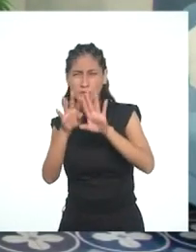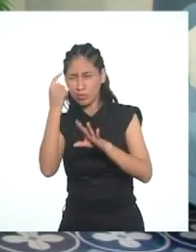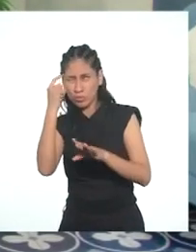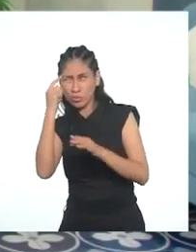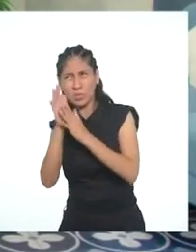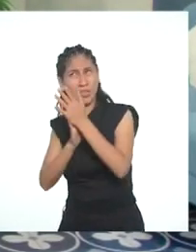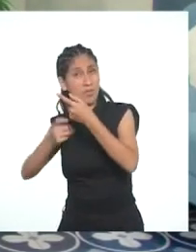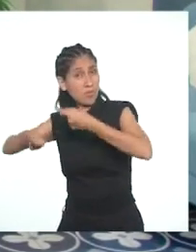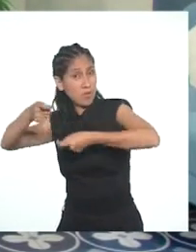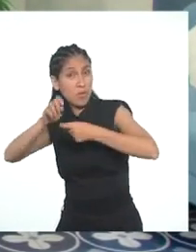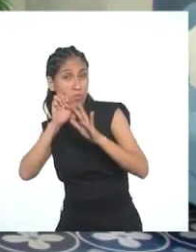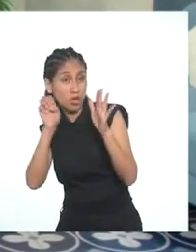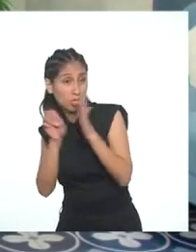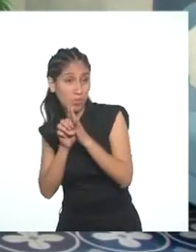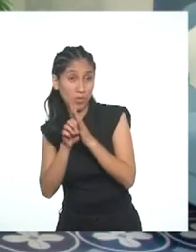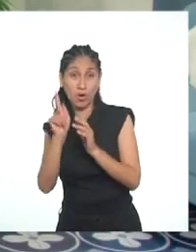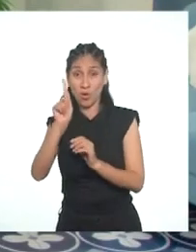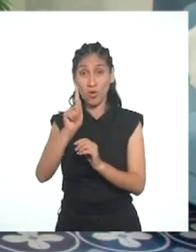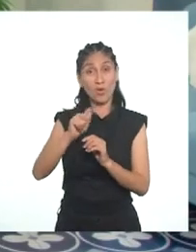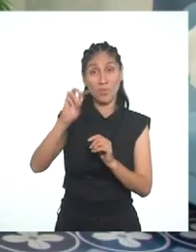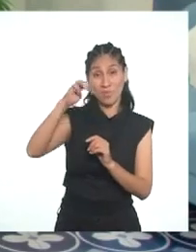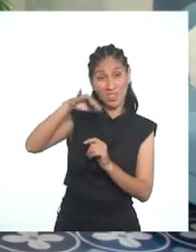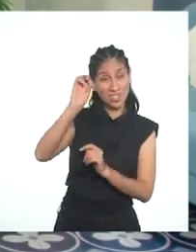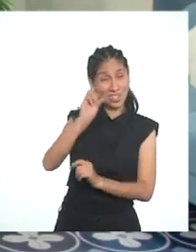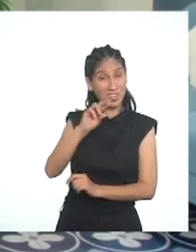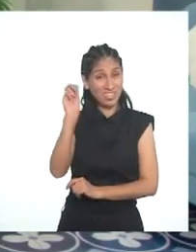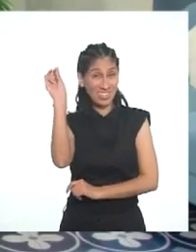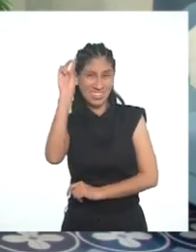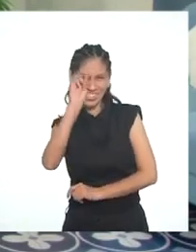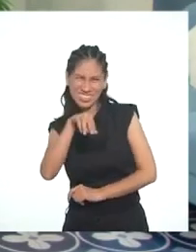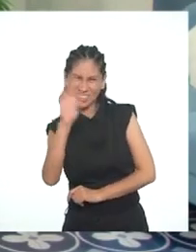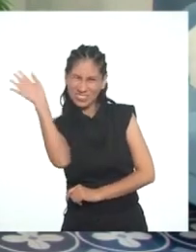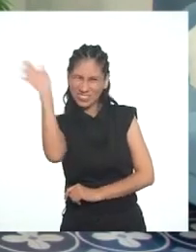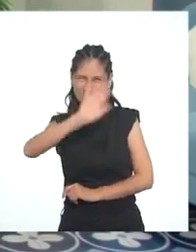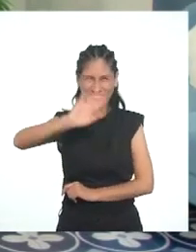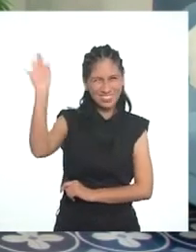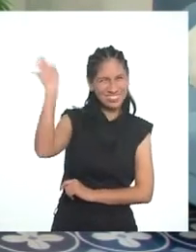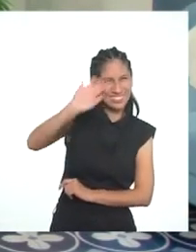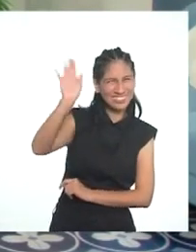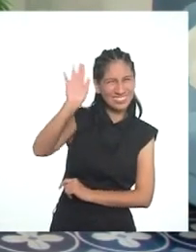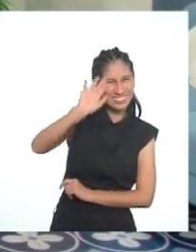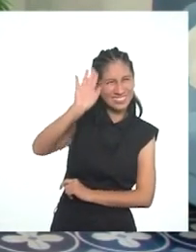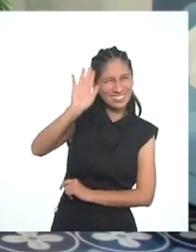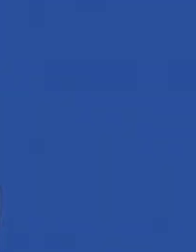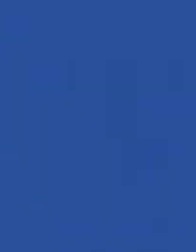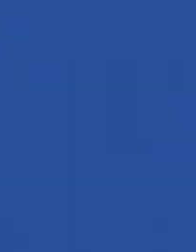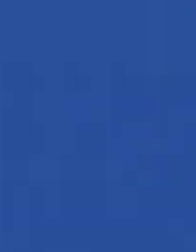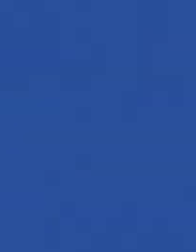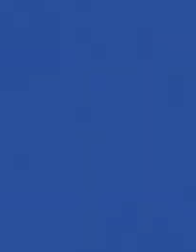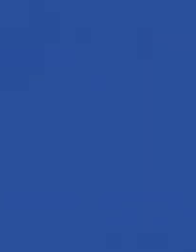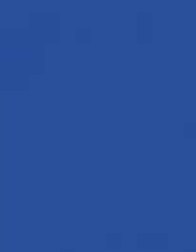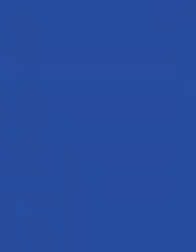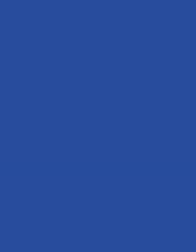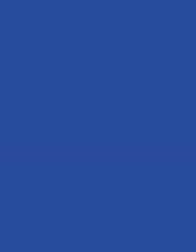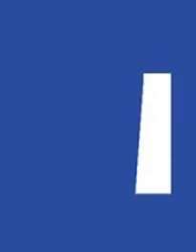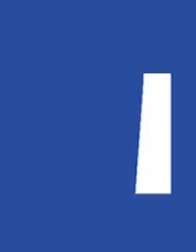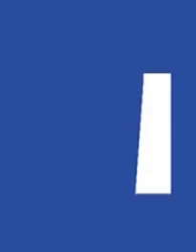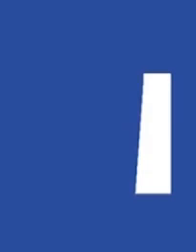menos esperado. Como por ejemplo... ¡Un microorganismo! ¡Nos vemos en el próximo programa! ¡Chao! ¡Chao!